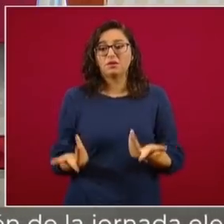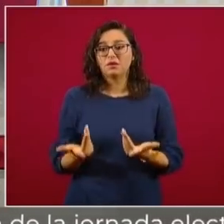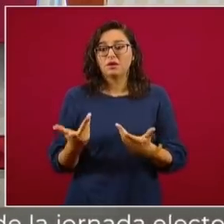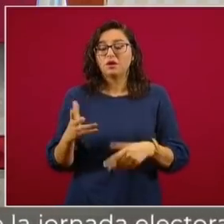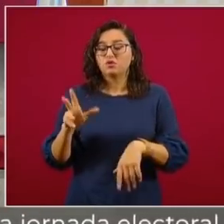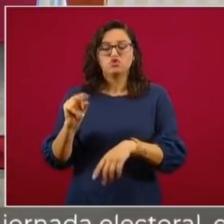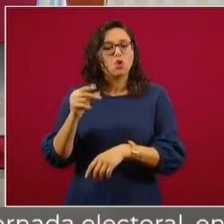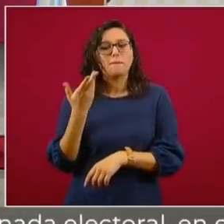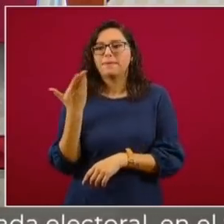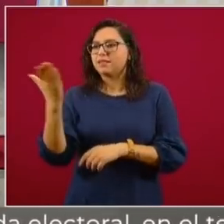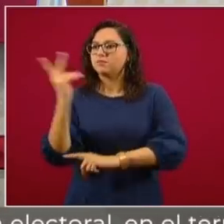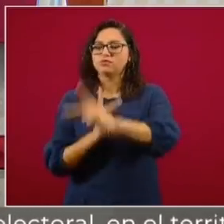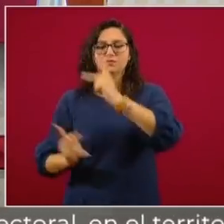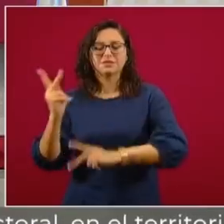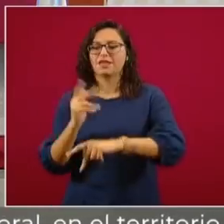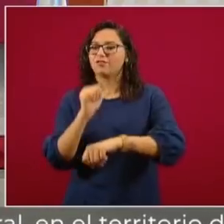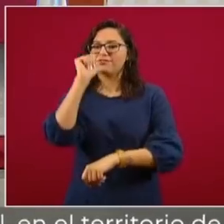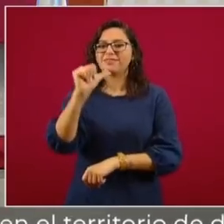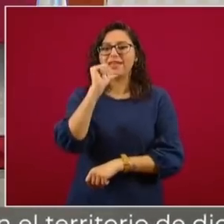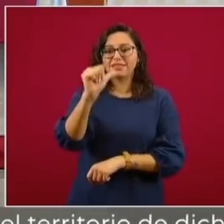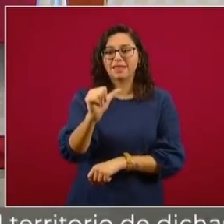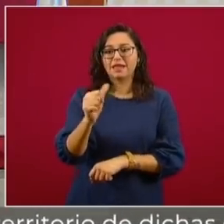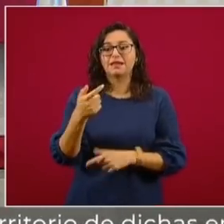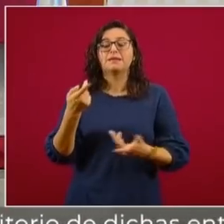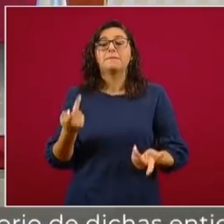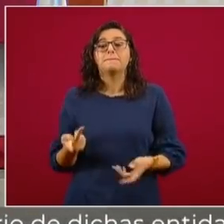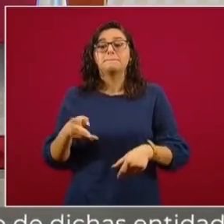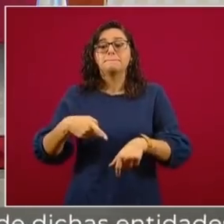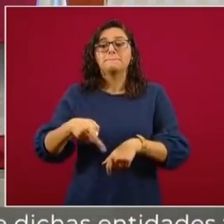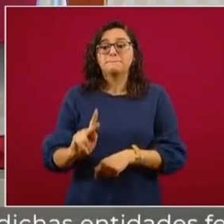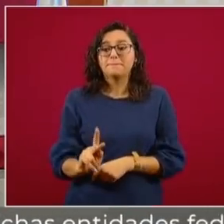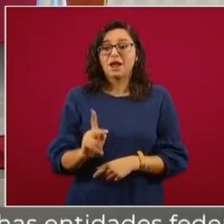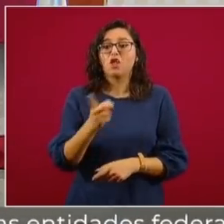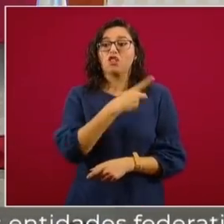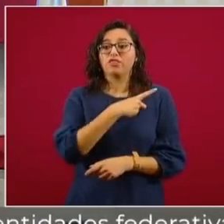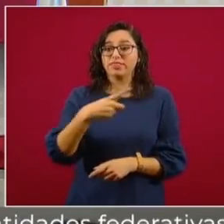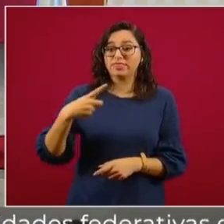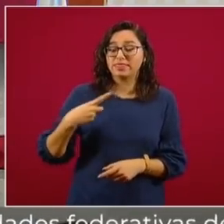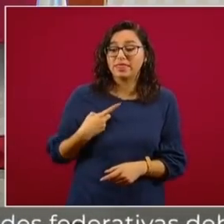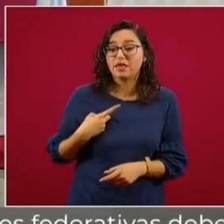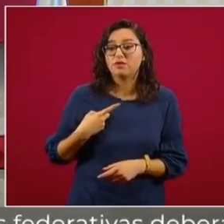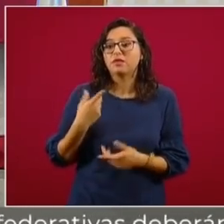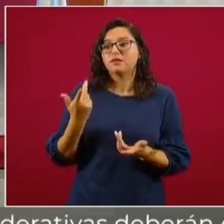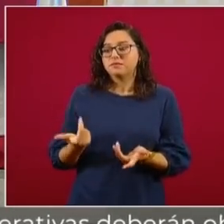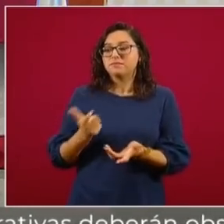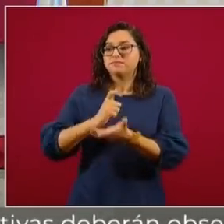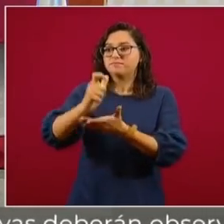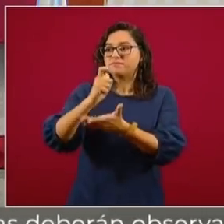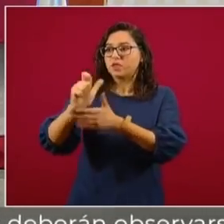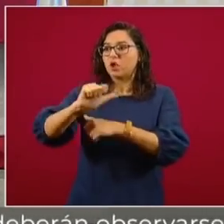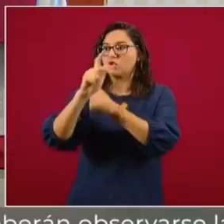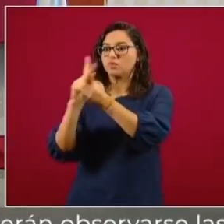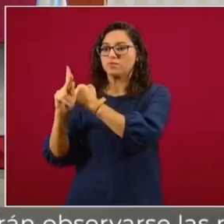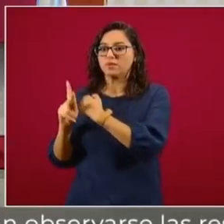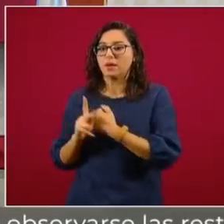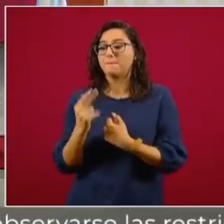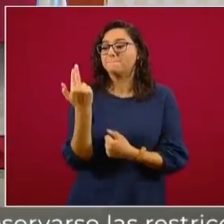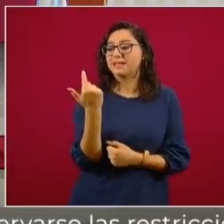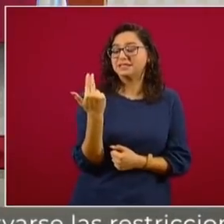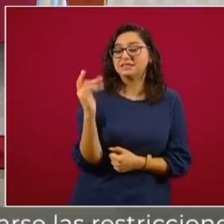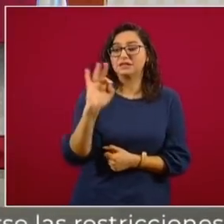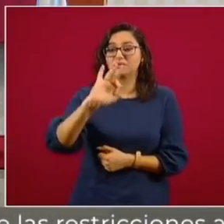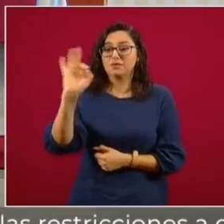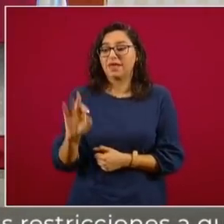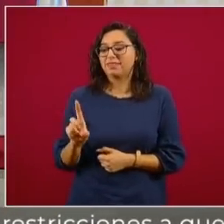de la deuda, sino por un incremento en la evaluación de la deuda que se encuentra en divisas. Alrededor del 25% de la